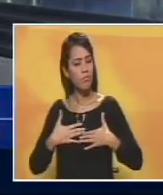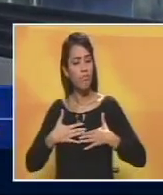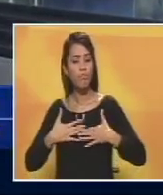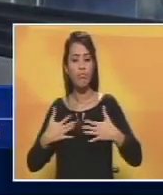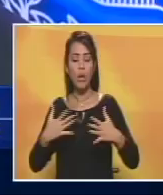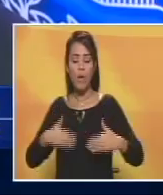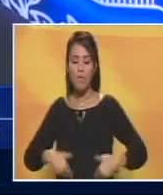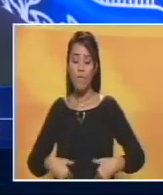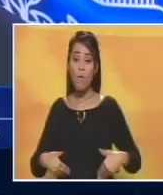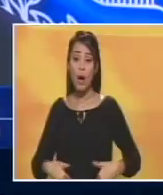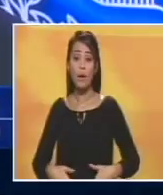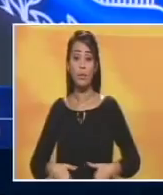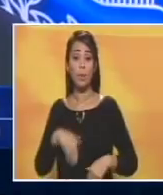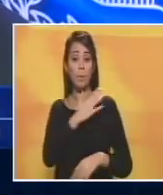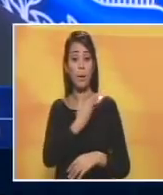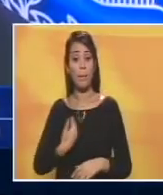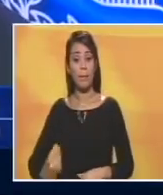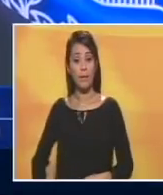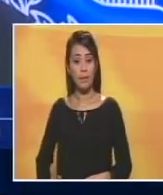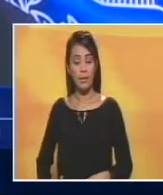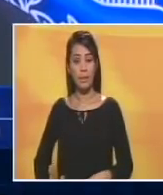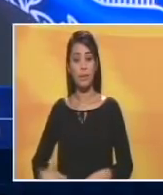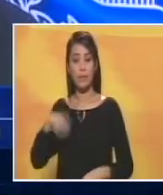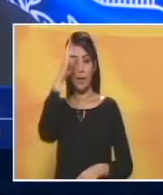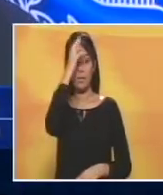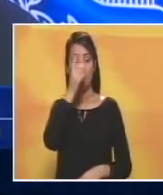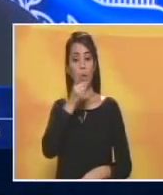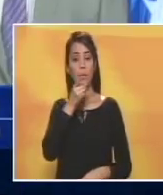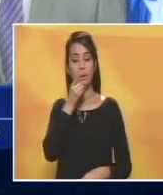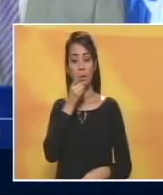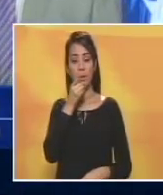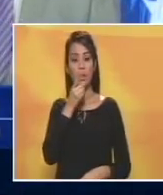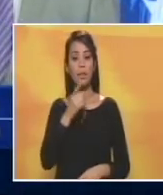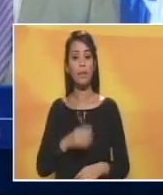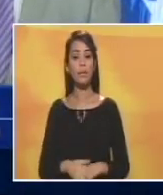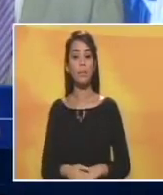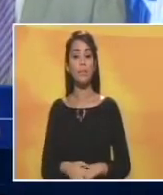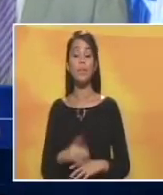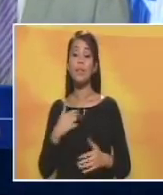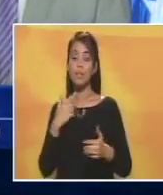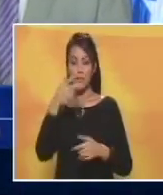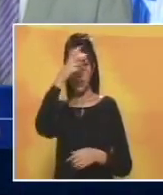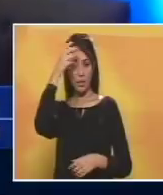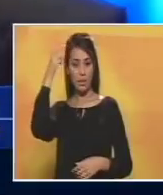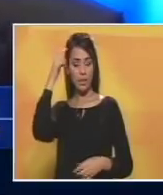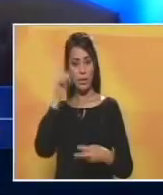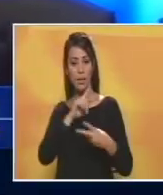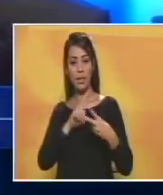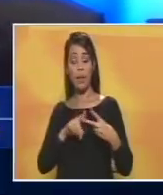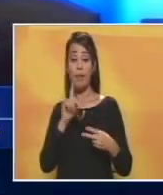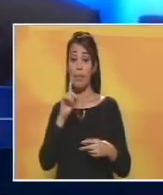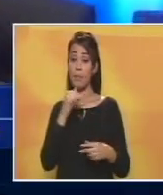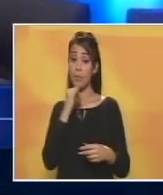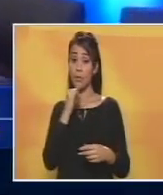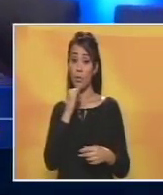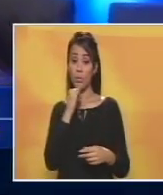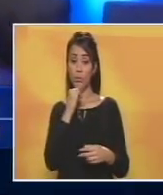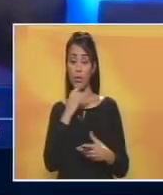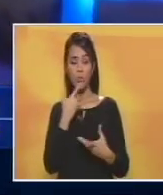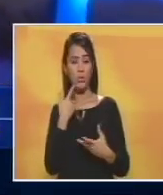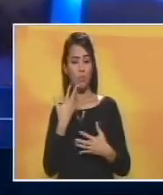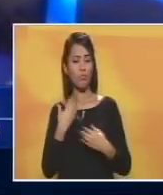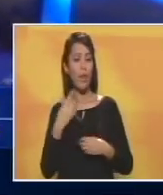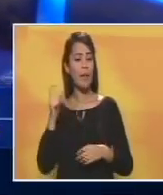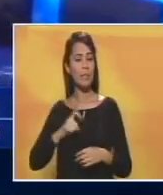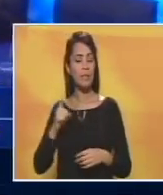los esfuerzos realizados por el presidente de la República Dominicana, Danilo Medina, y su canciller Miguel Vargas, y reitera su convicción sobre